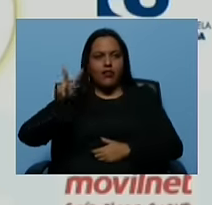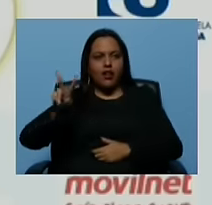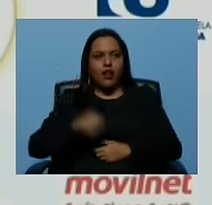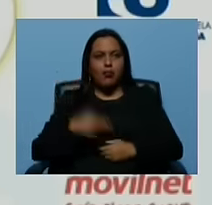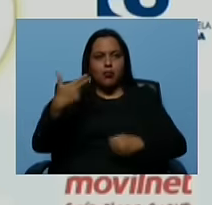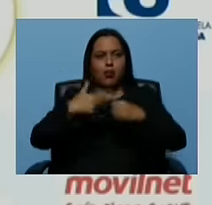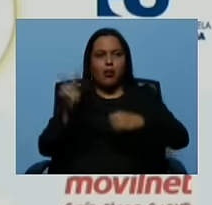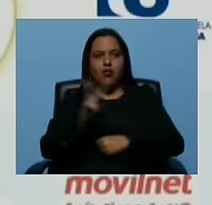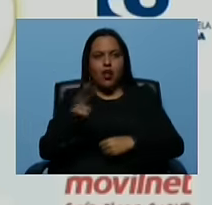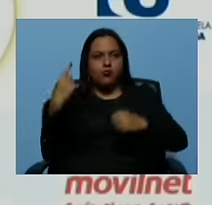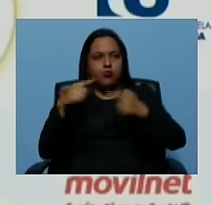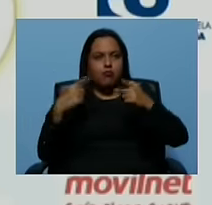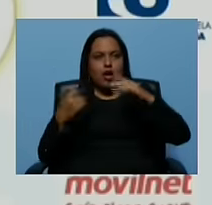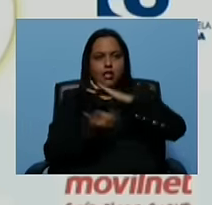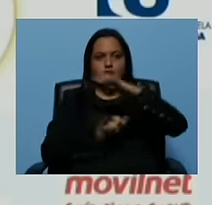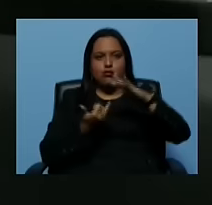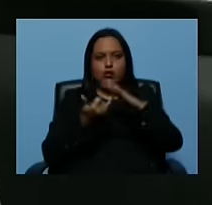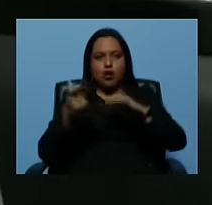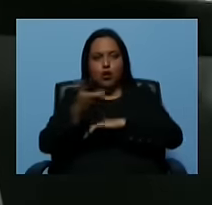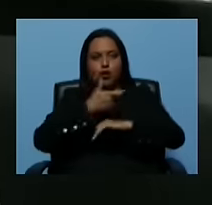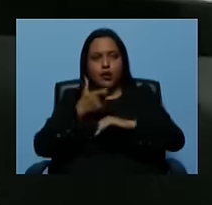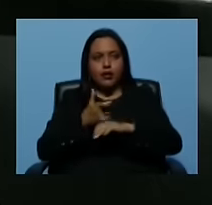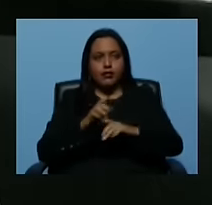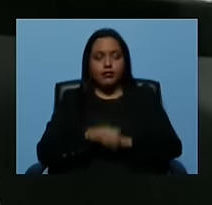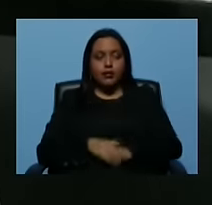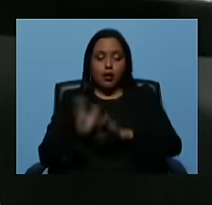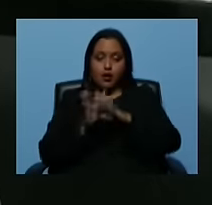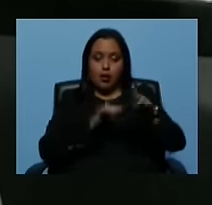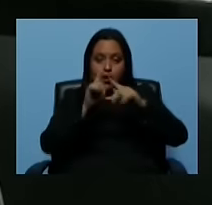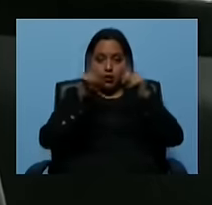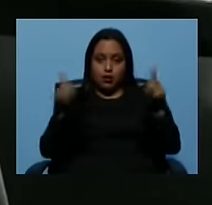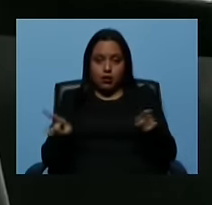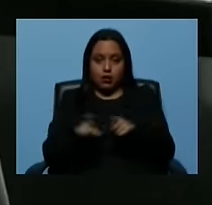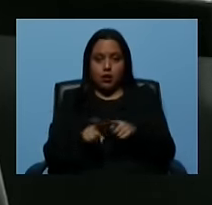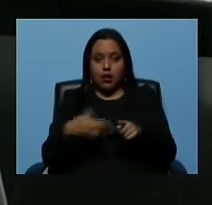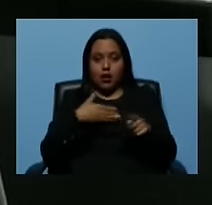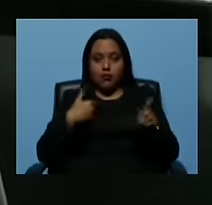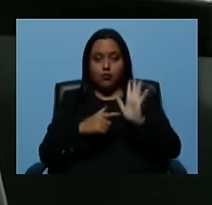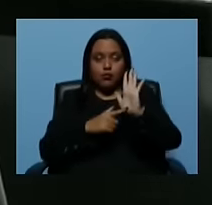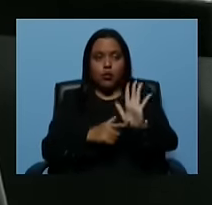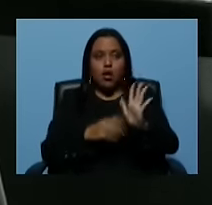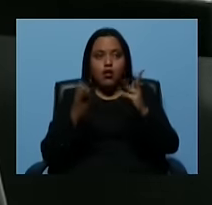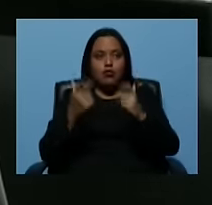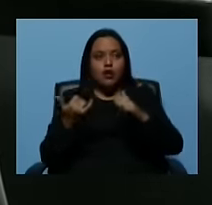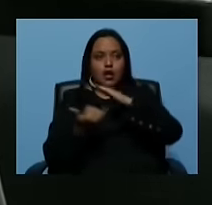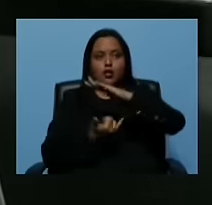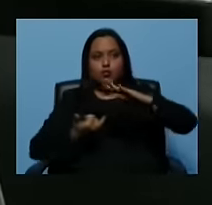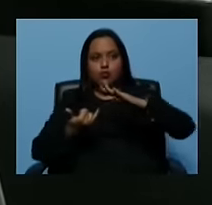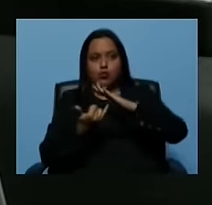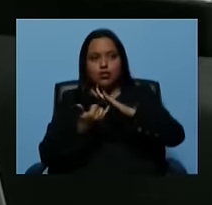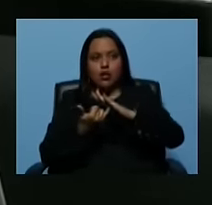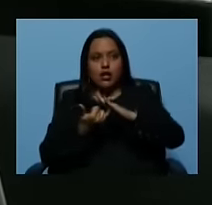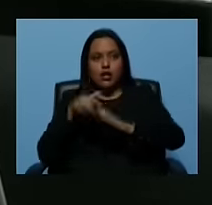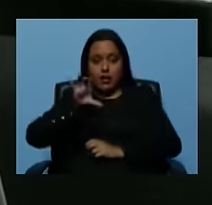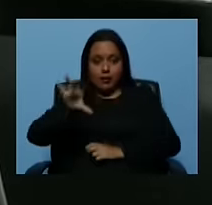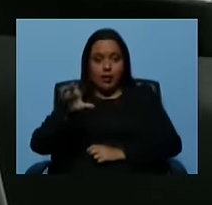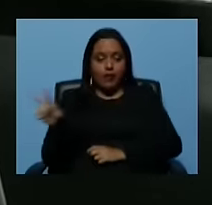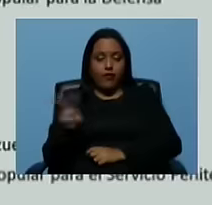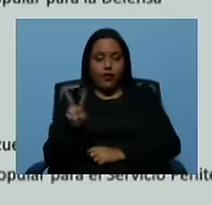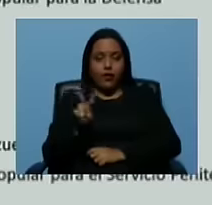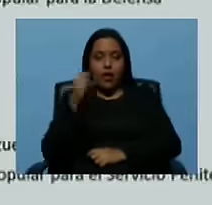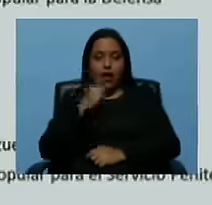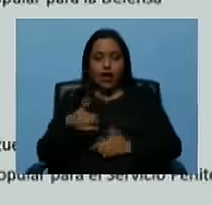otras instituciones del Estado. En la siguiente lámina podemos observar el número de instituciones de la República que